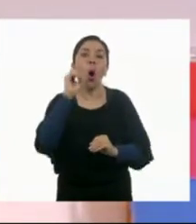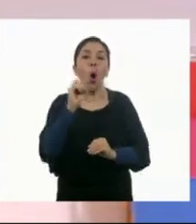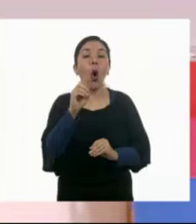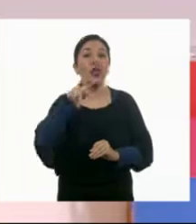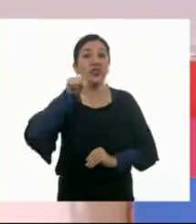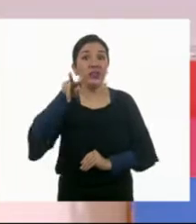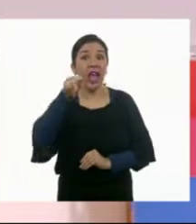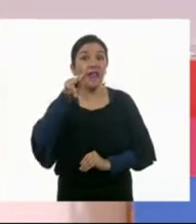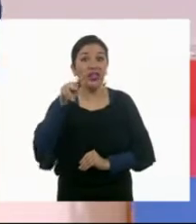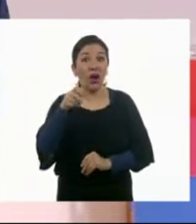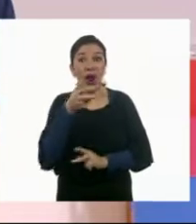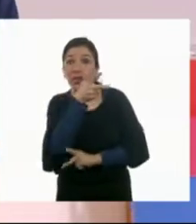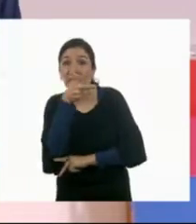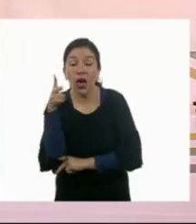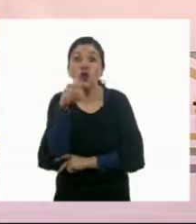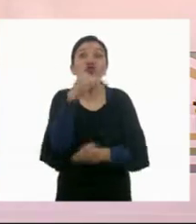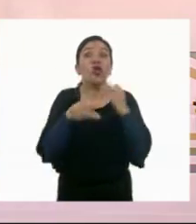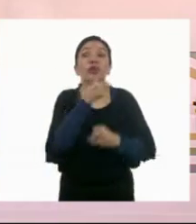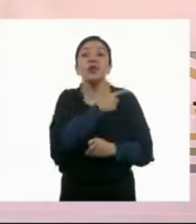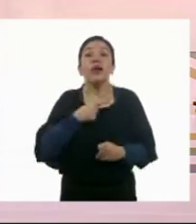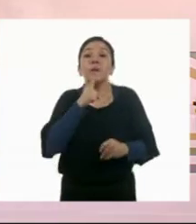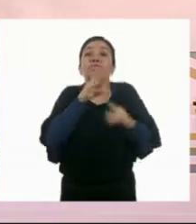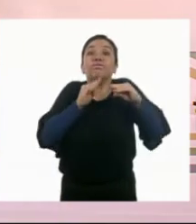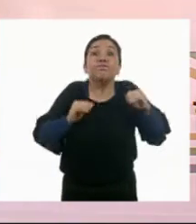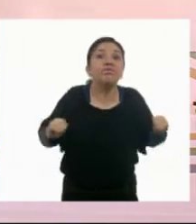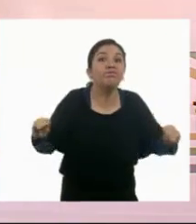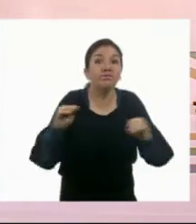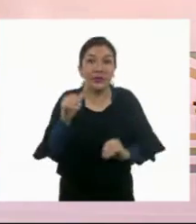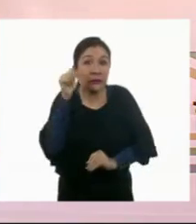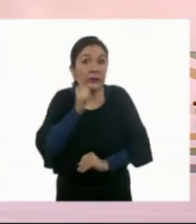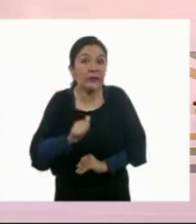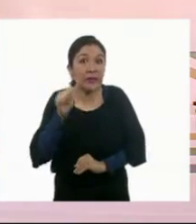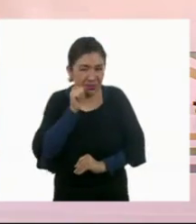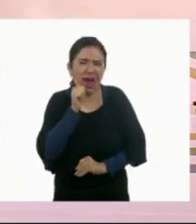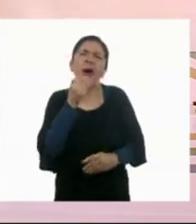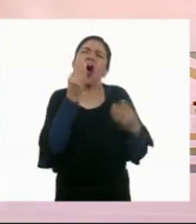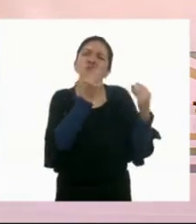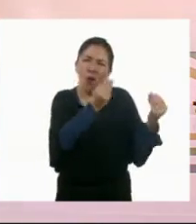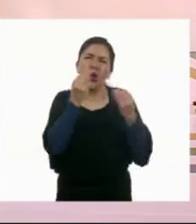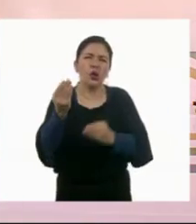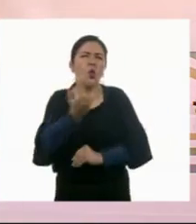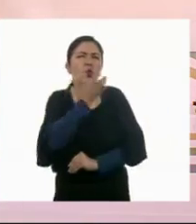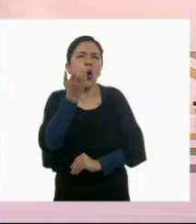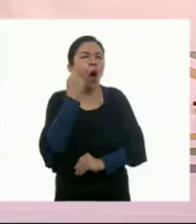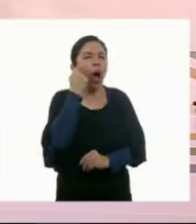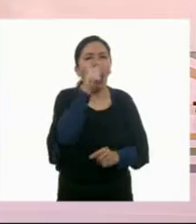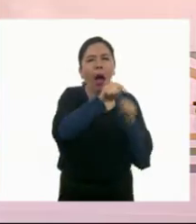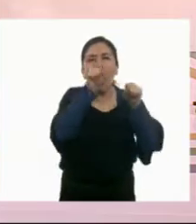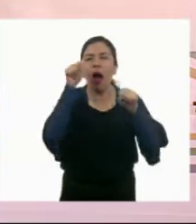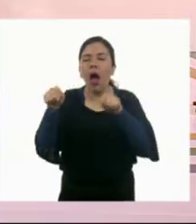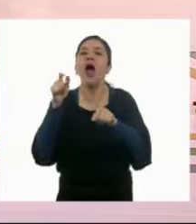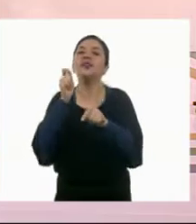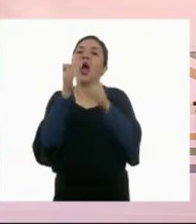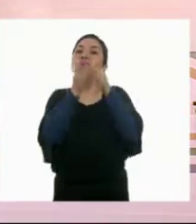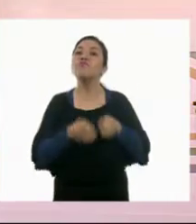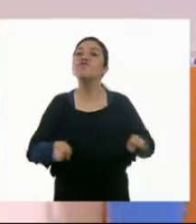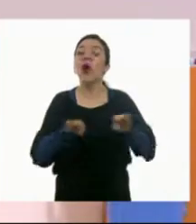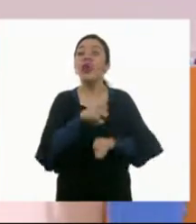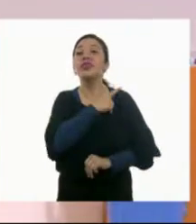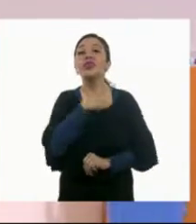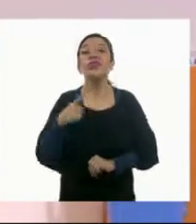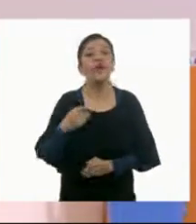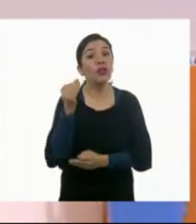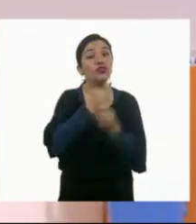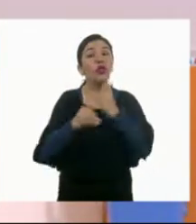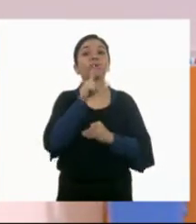de televisión, todo el mundo tiene que guardar silencio. Exactamente. Hay muchos, muchos momentos en donde es importante